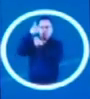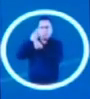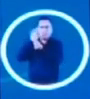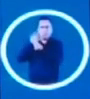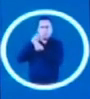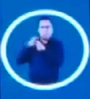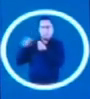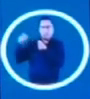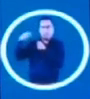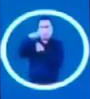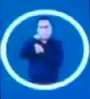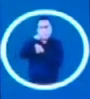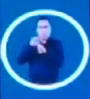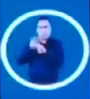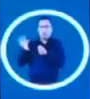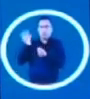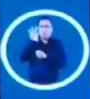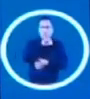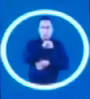de Cámaras,